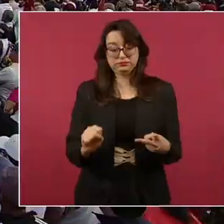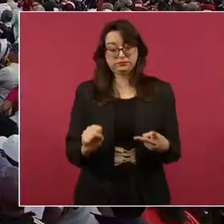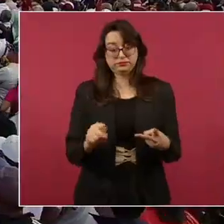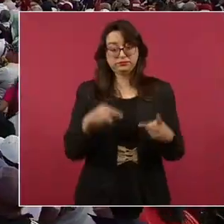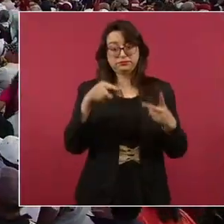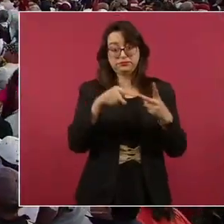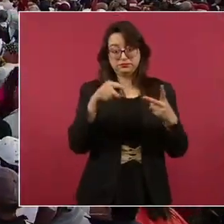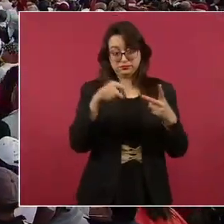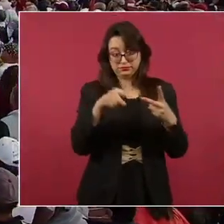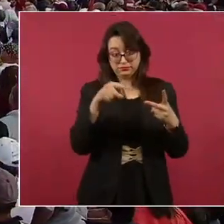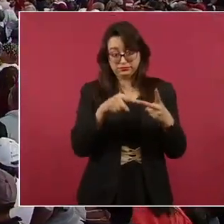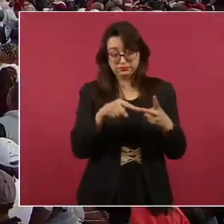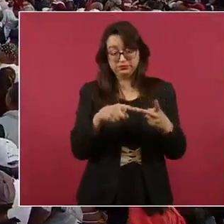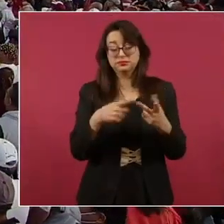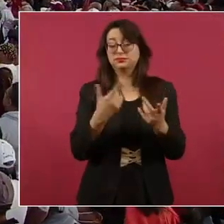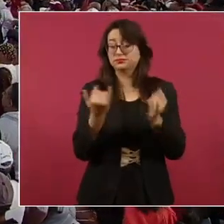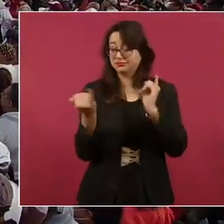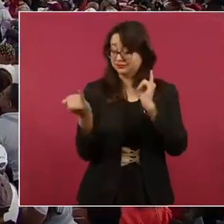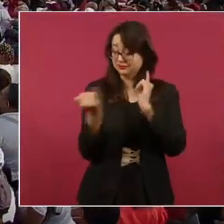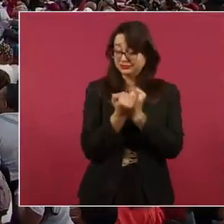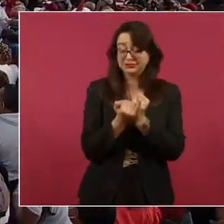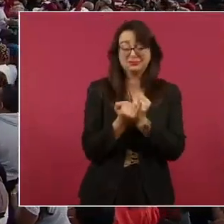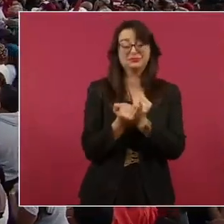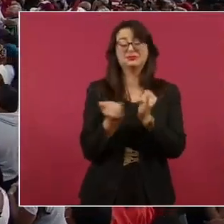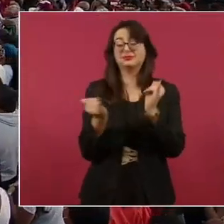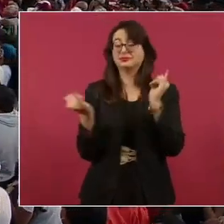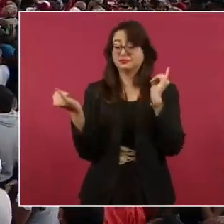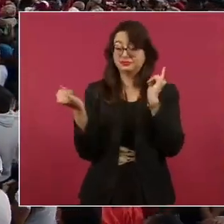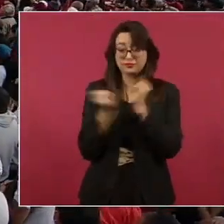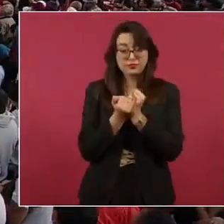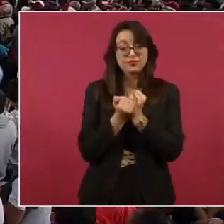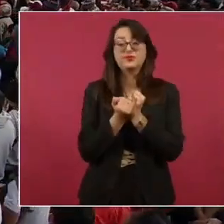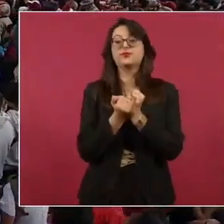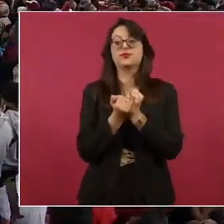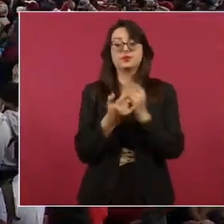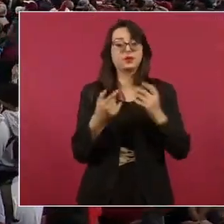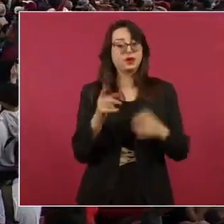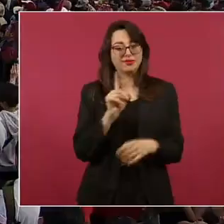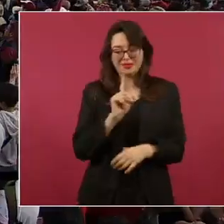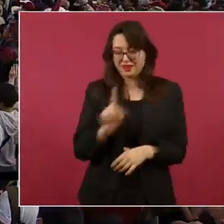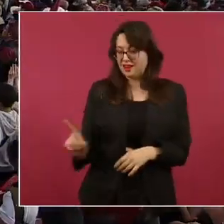intereses privados nacionales, sirvió para aglutinar